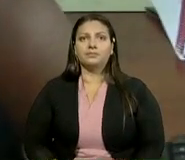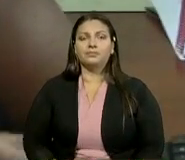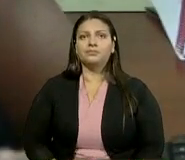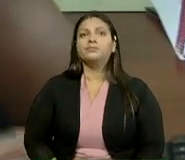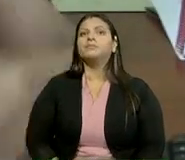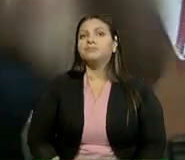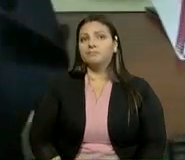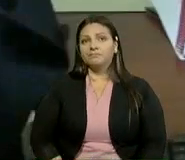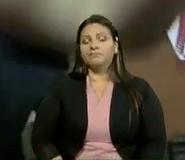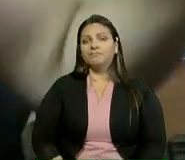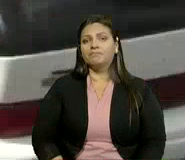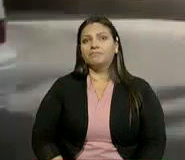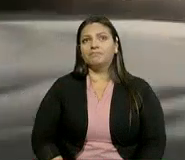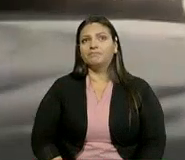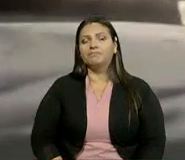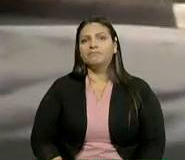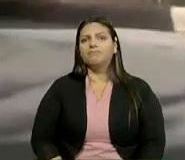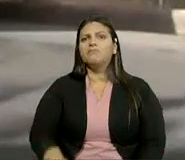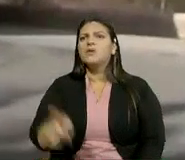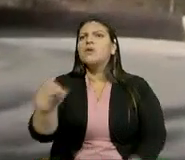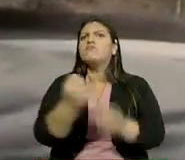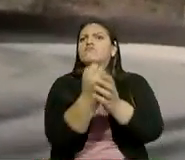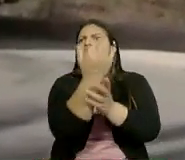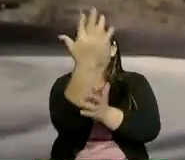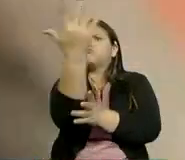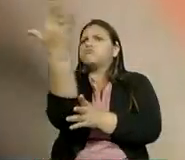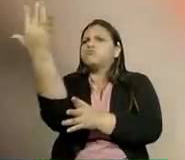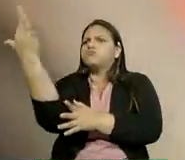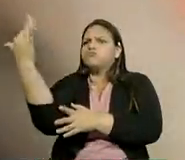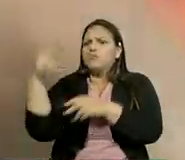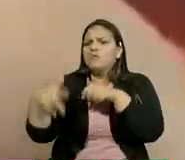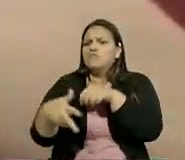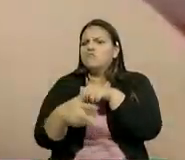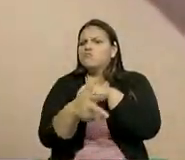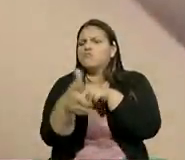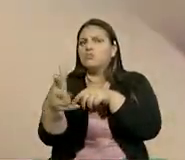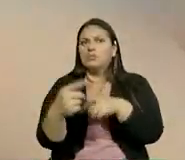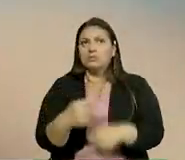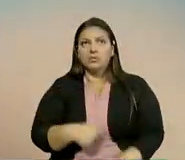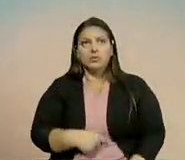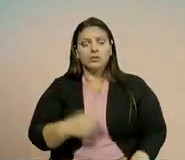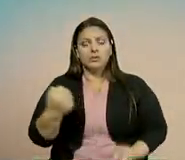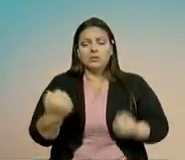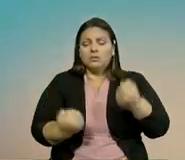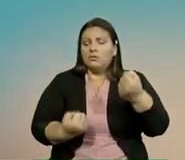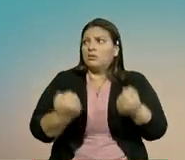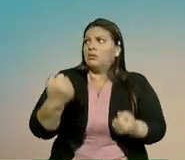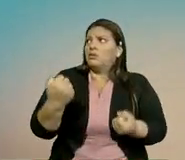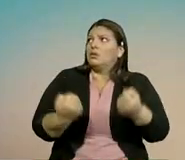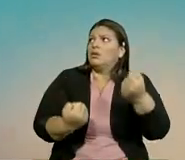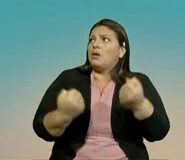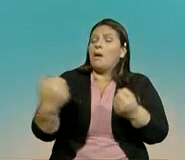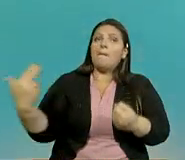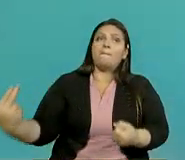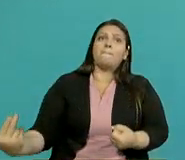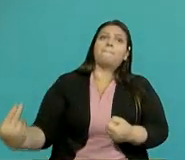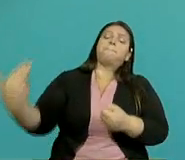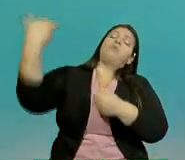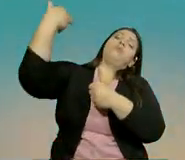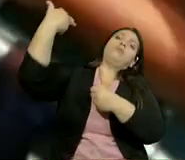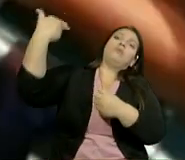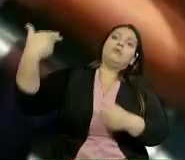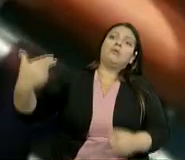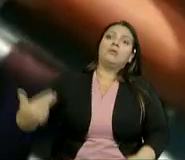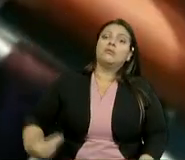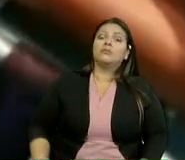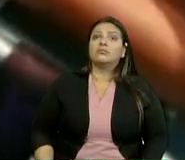ellos huyeron hacia los matorrales. El conductor fue herido de bala por uno de los asaltantes. Debido a ello, fue llevado al hospital de Santa Isabel para su cuidado.